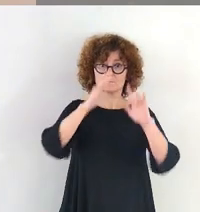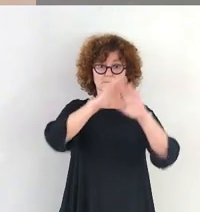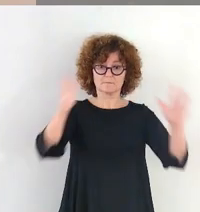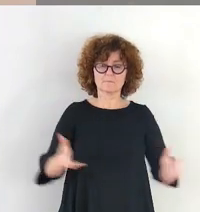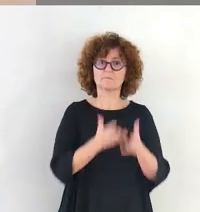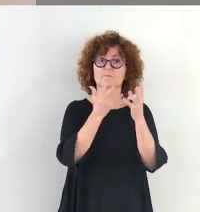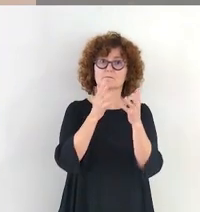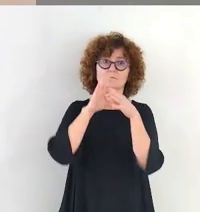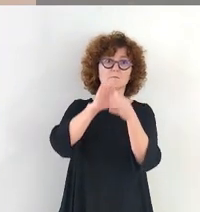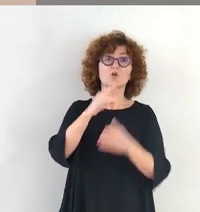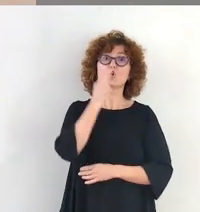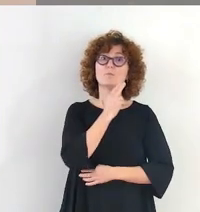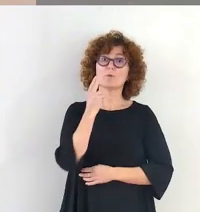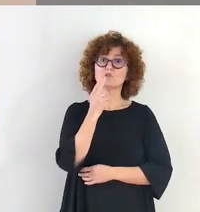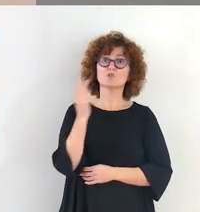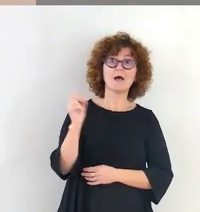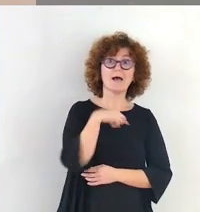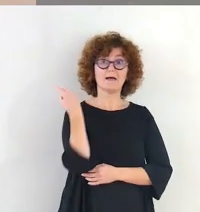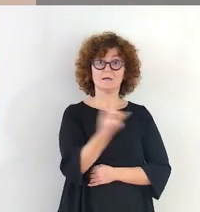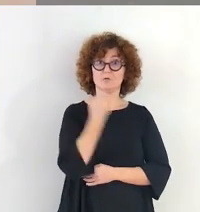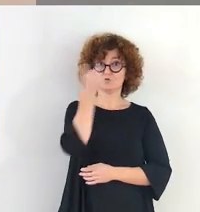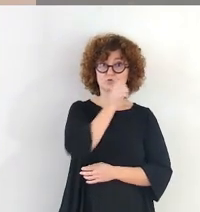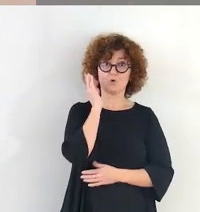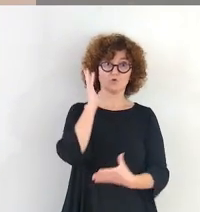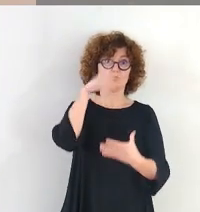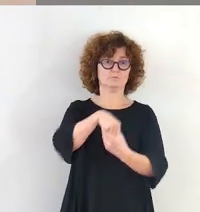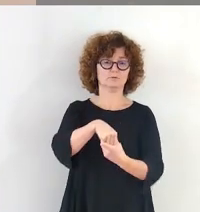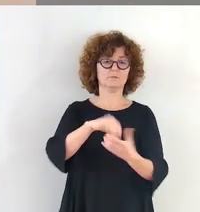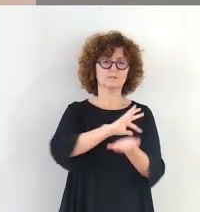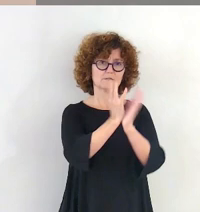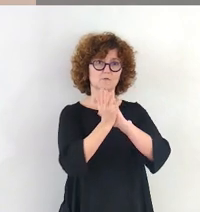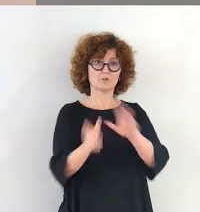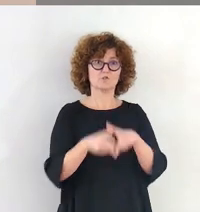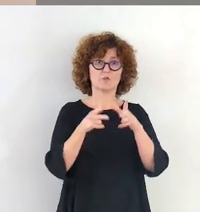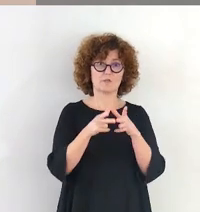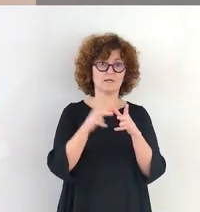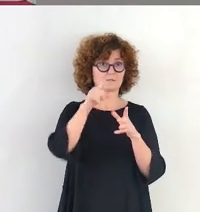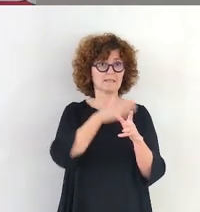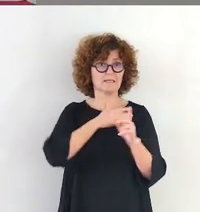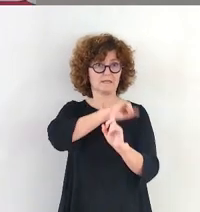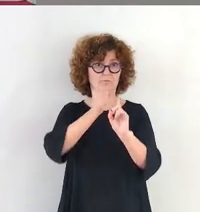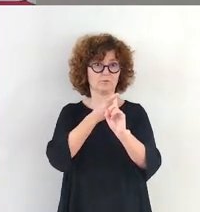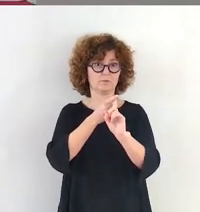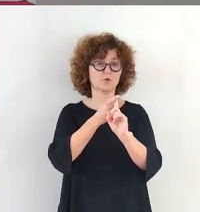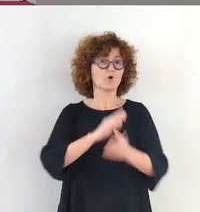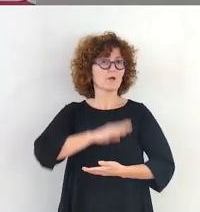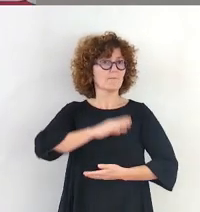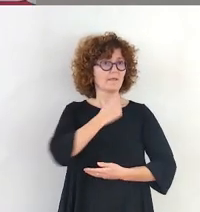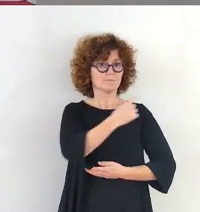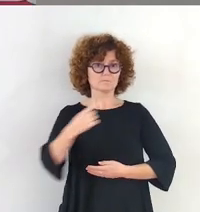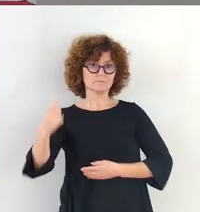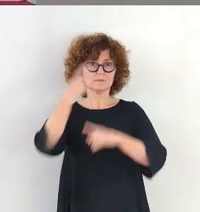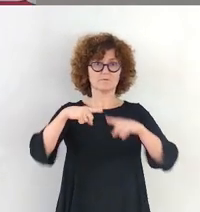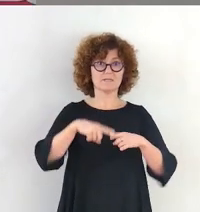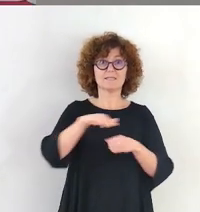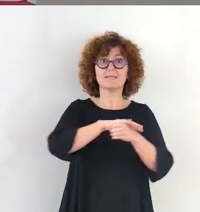compromisos que nos involucren a todos y a todas en las transformaciones sociales que perseguimos con nuestras distintas capacidades y ámbitos de